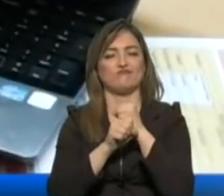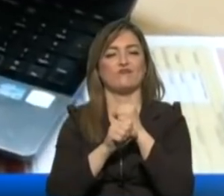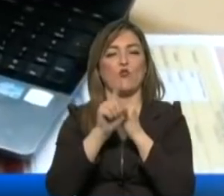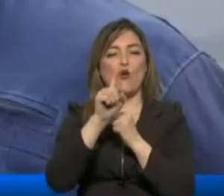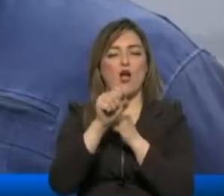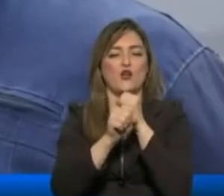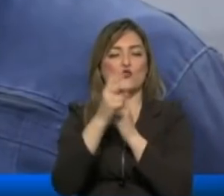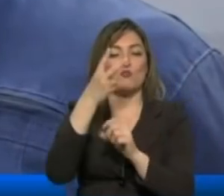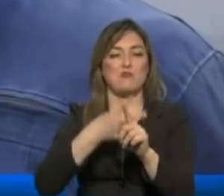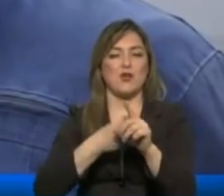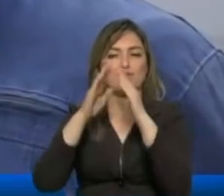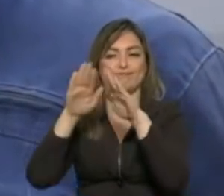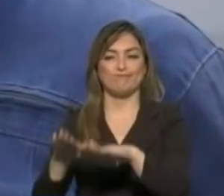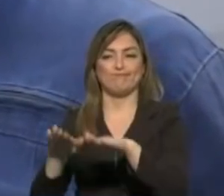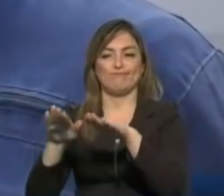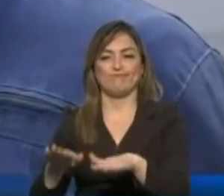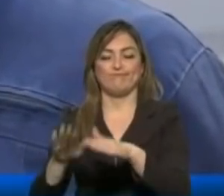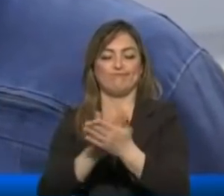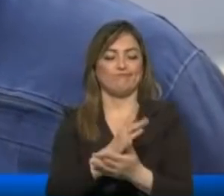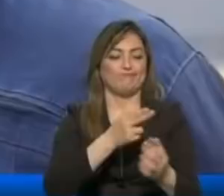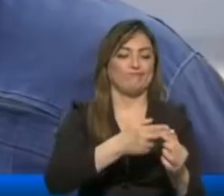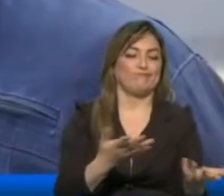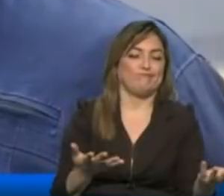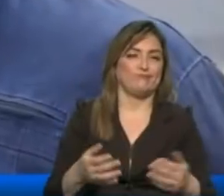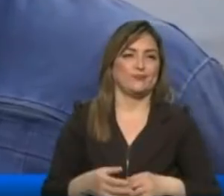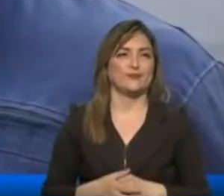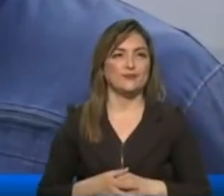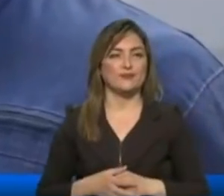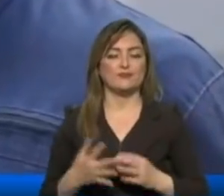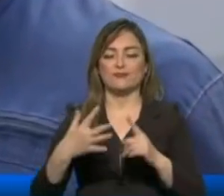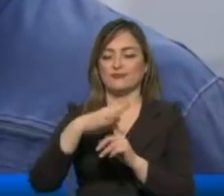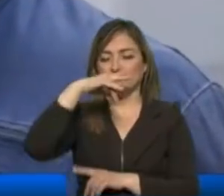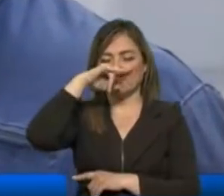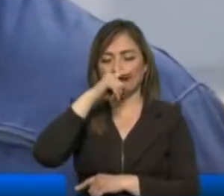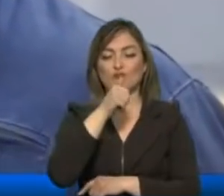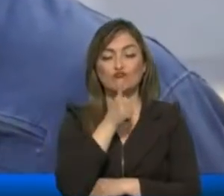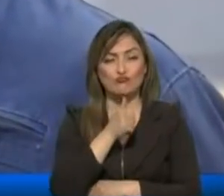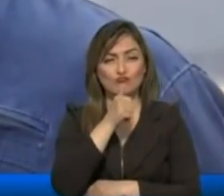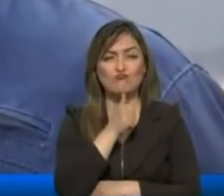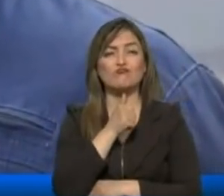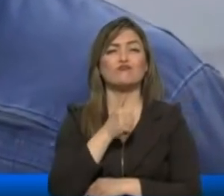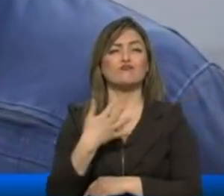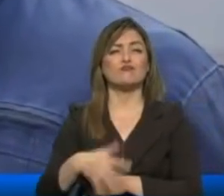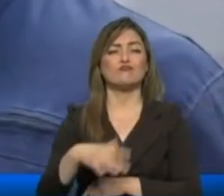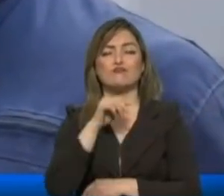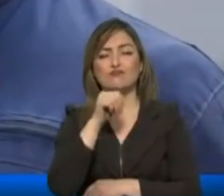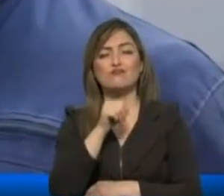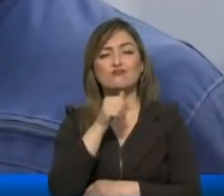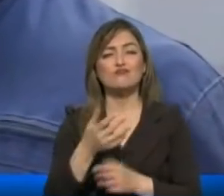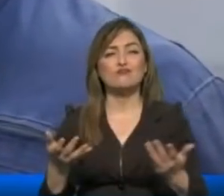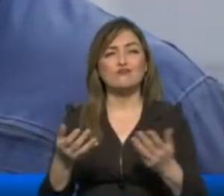de encierro. Y muchas situaciones que nuestros niños han tenido que soportar en nuestros hogares por la falta